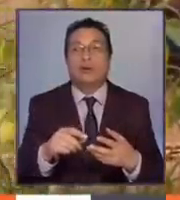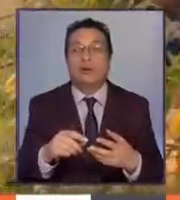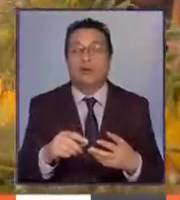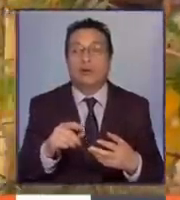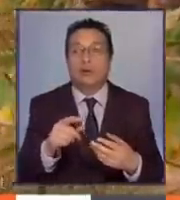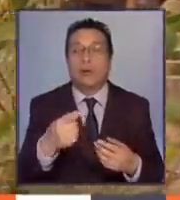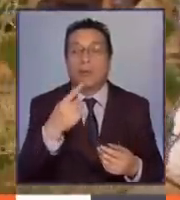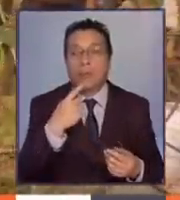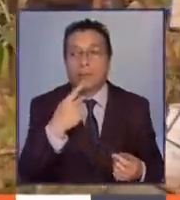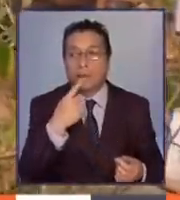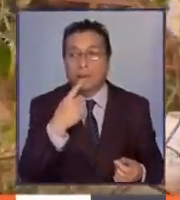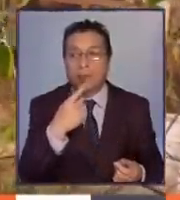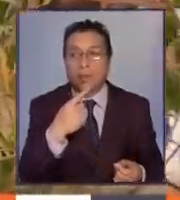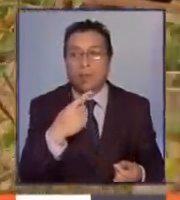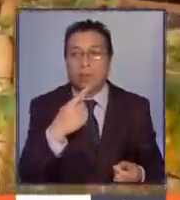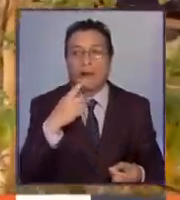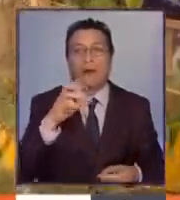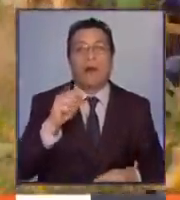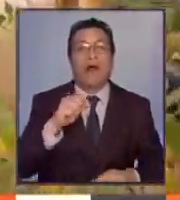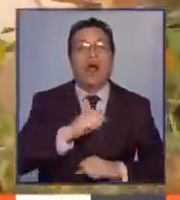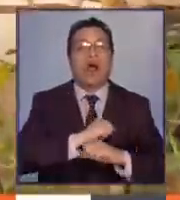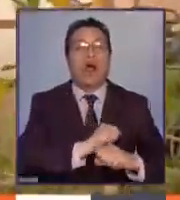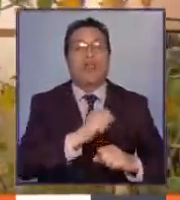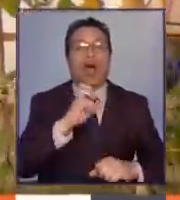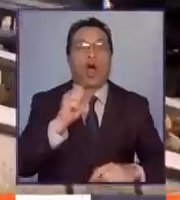Tiene, ¿cómo se llama? Antioxidante.